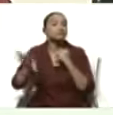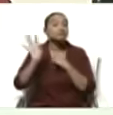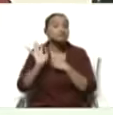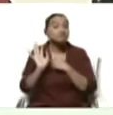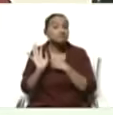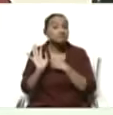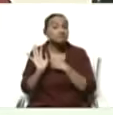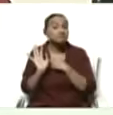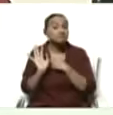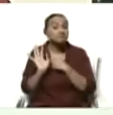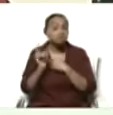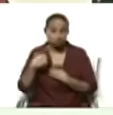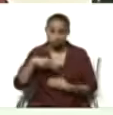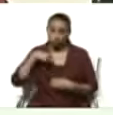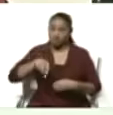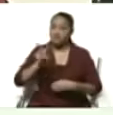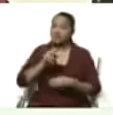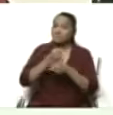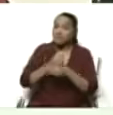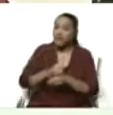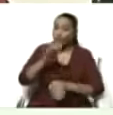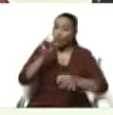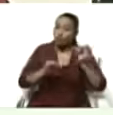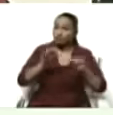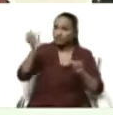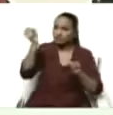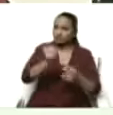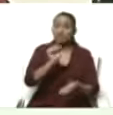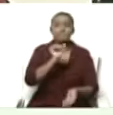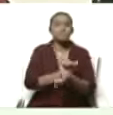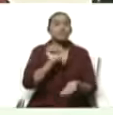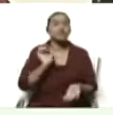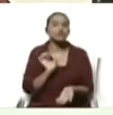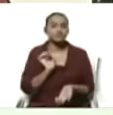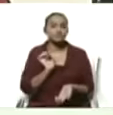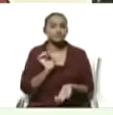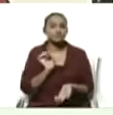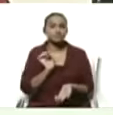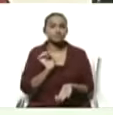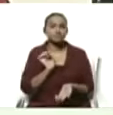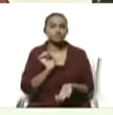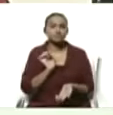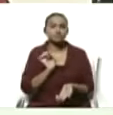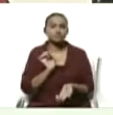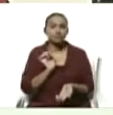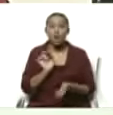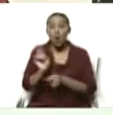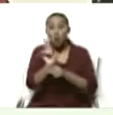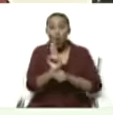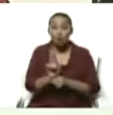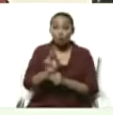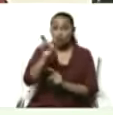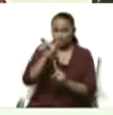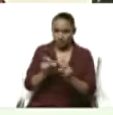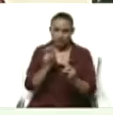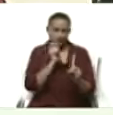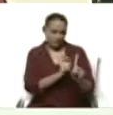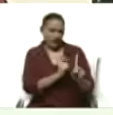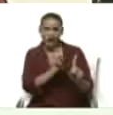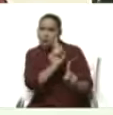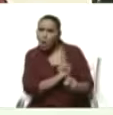justicia los usan y luego los desechan o